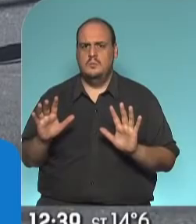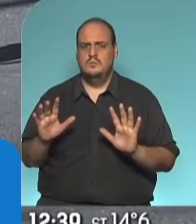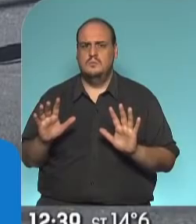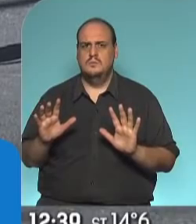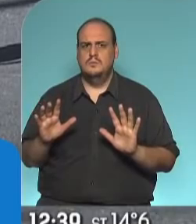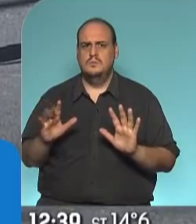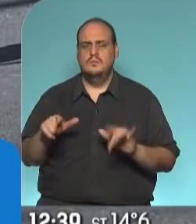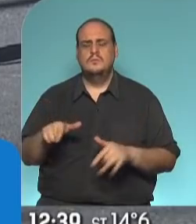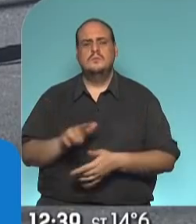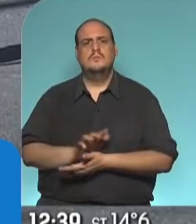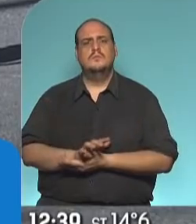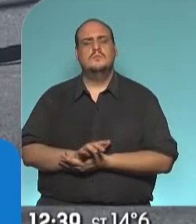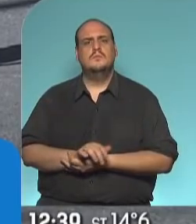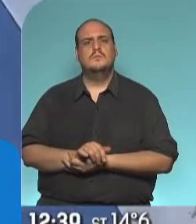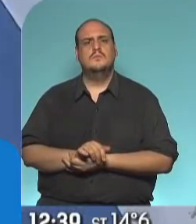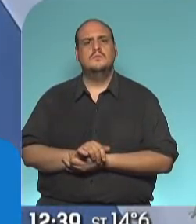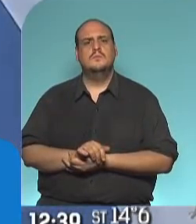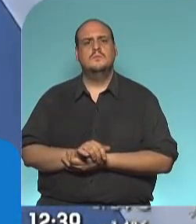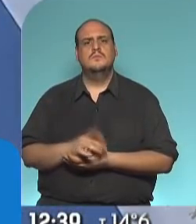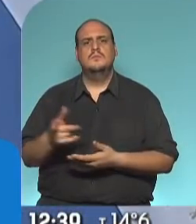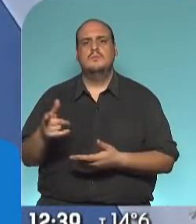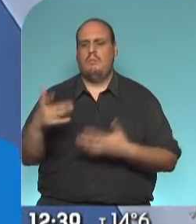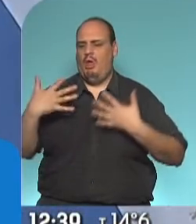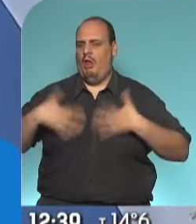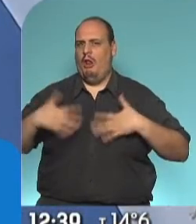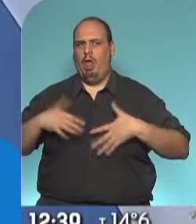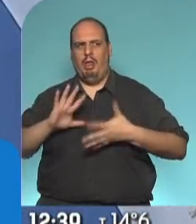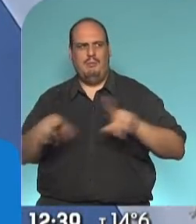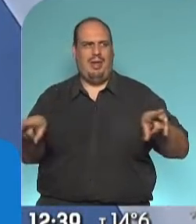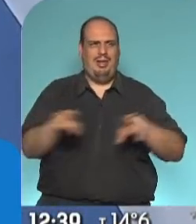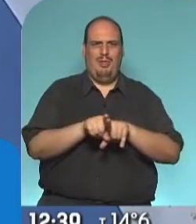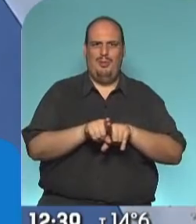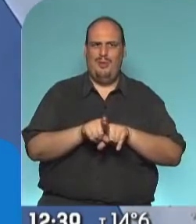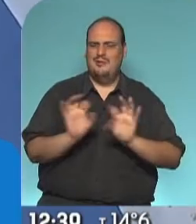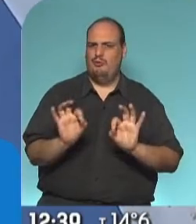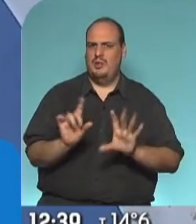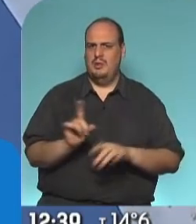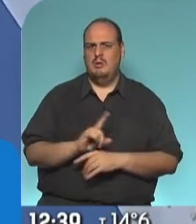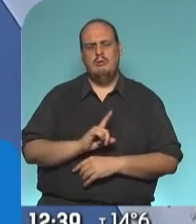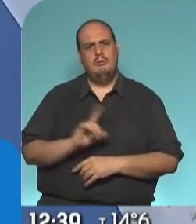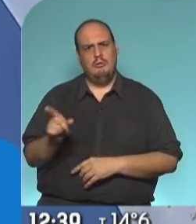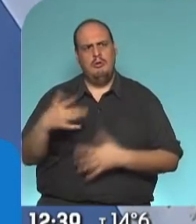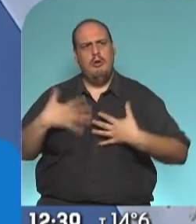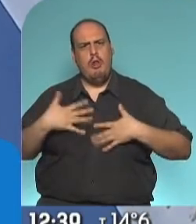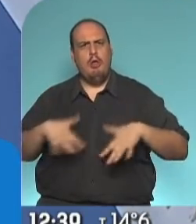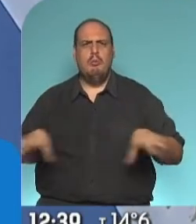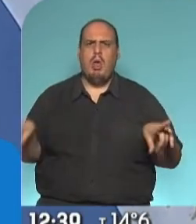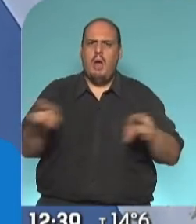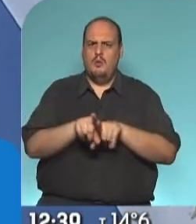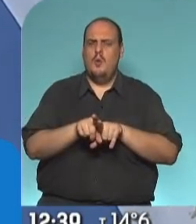el hecho de vestir del mismo modo. El vestir del mismo modo